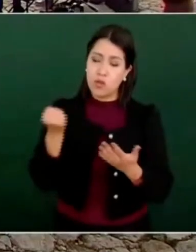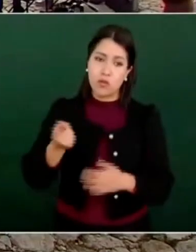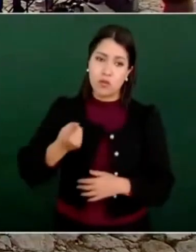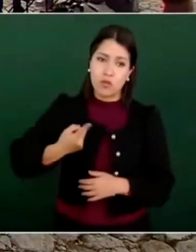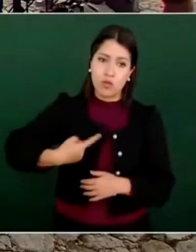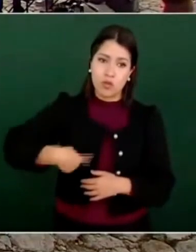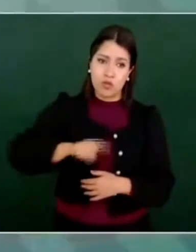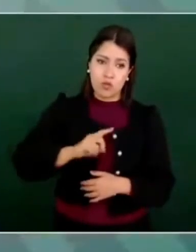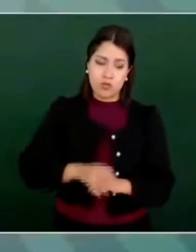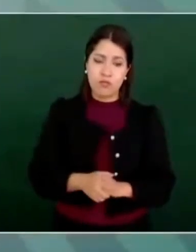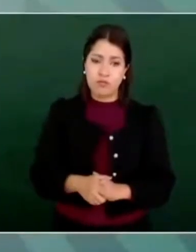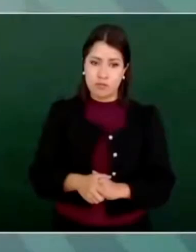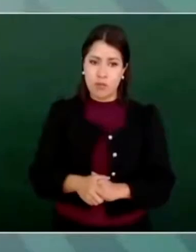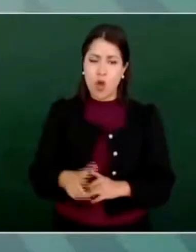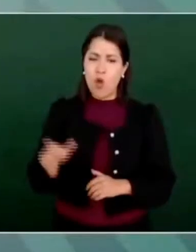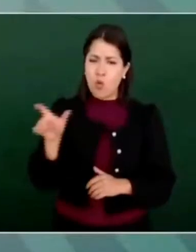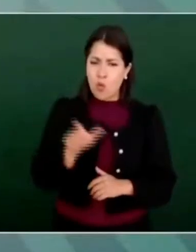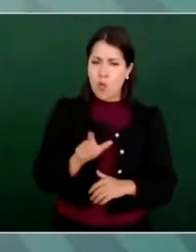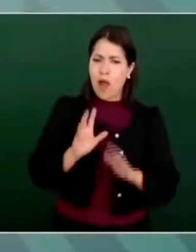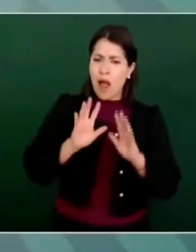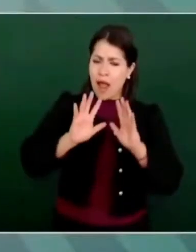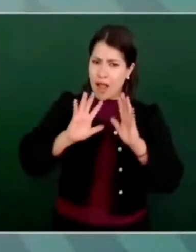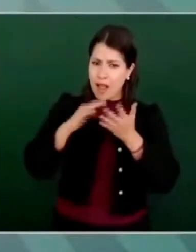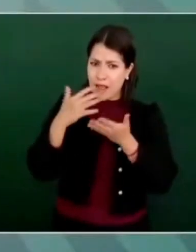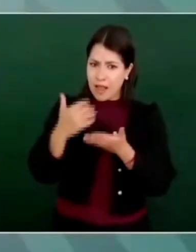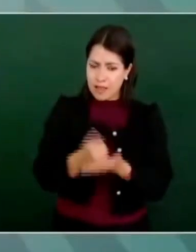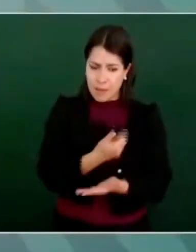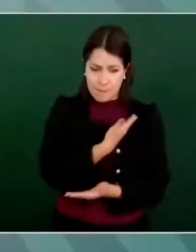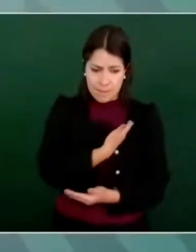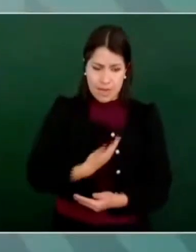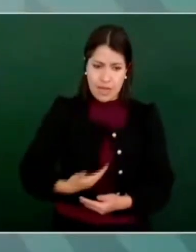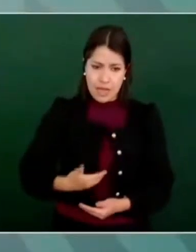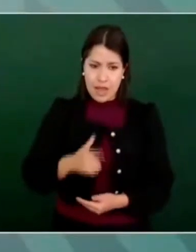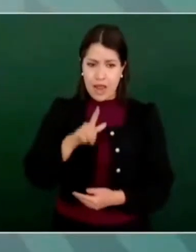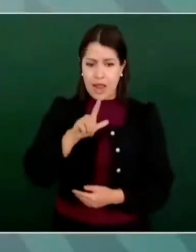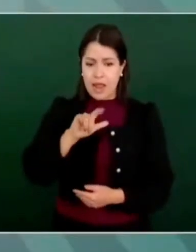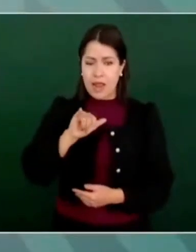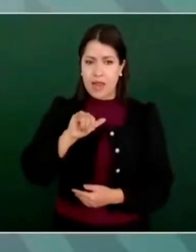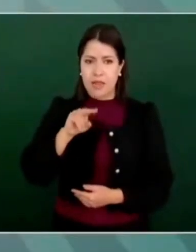como presidente, Abraham Lincoln, 20 años después,